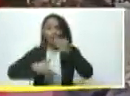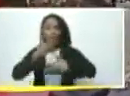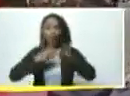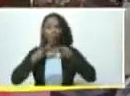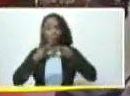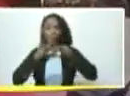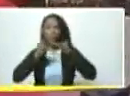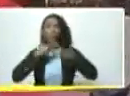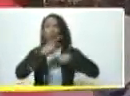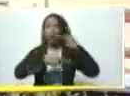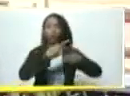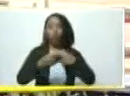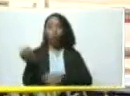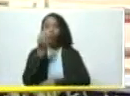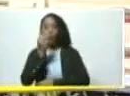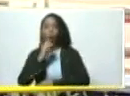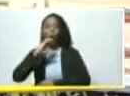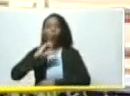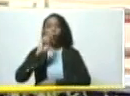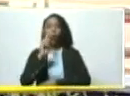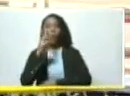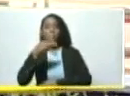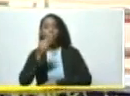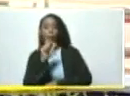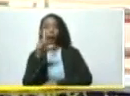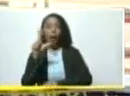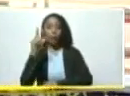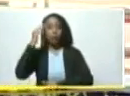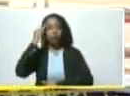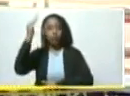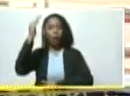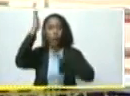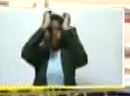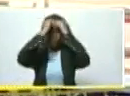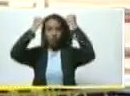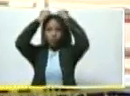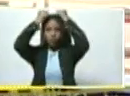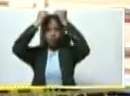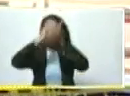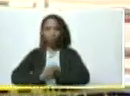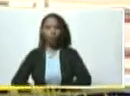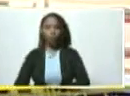Productivos Alimenticios Cuspal, mayor general miliciano.